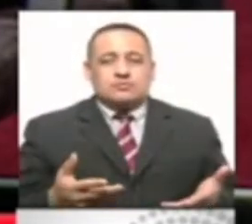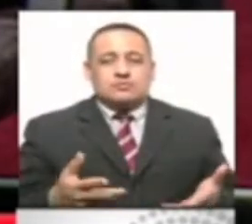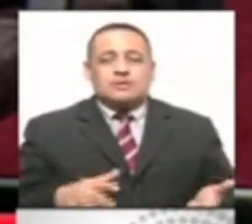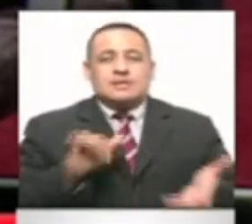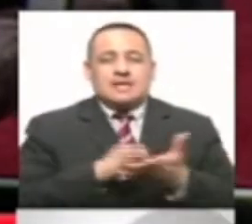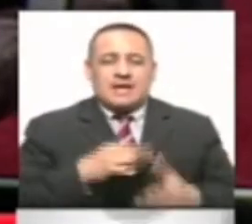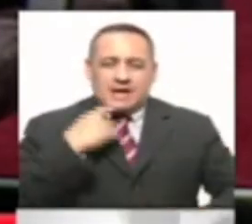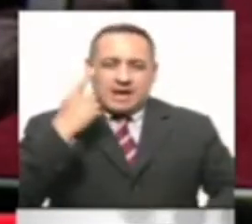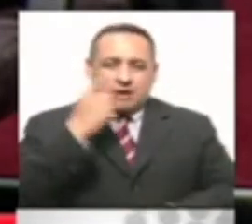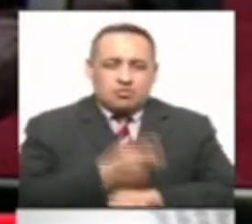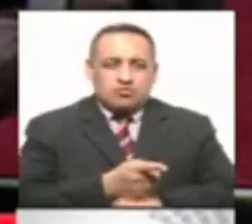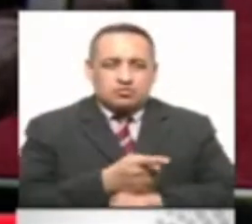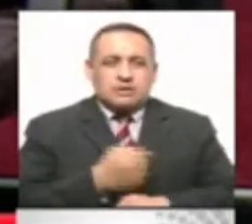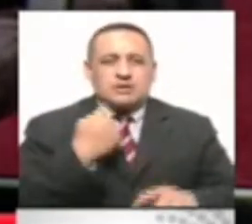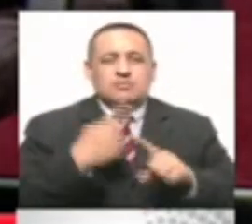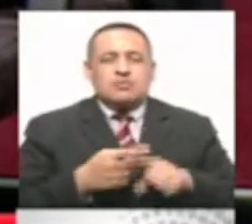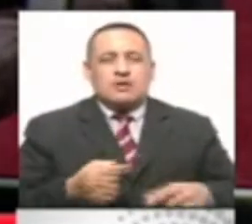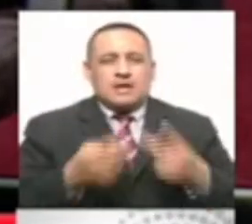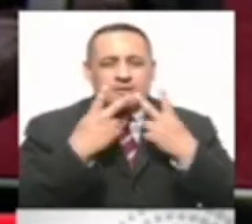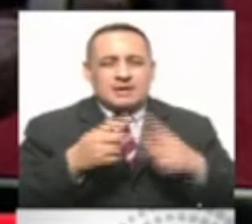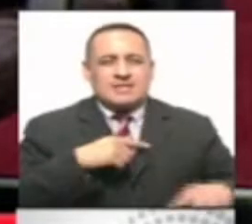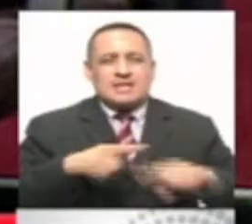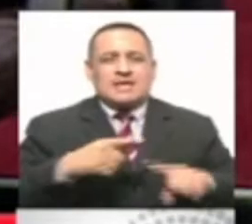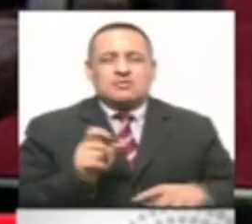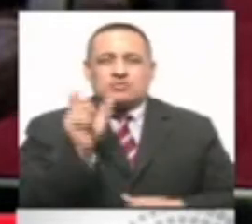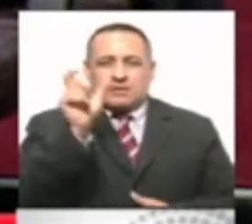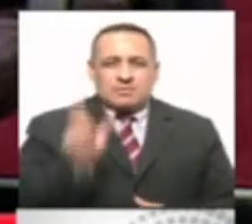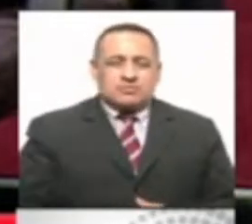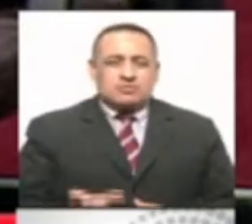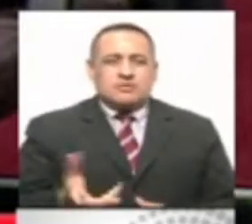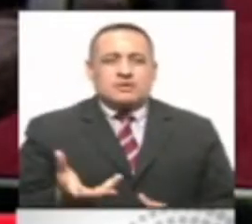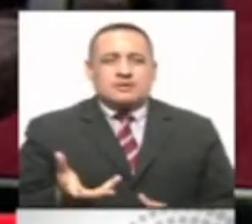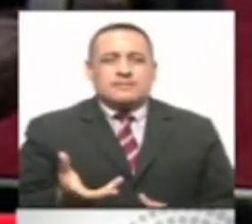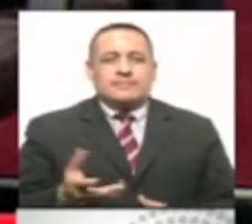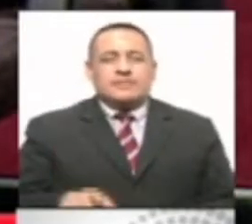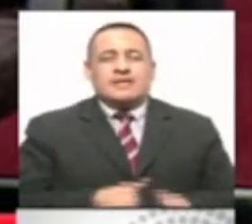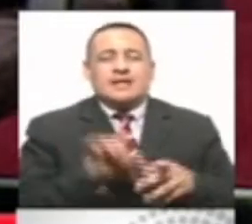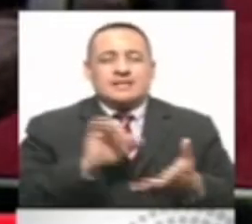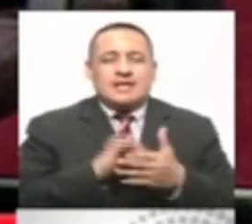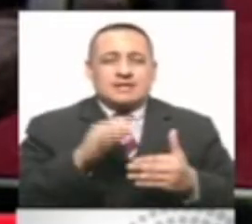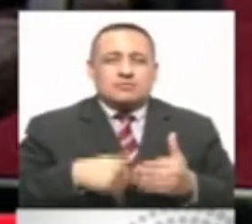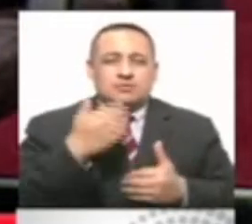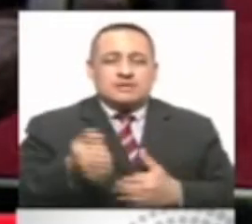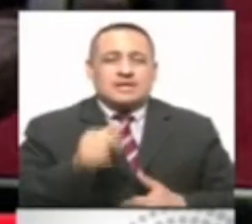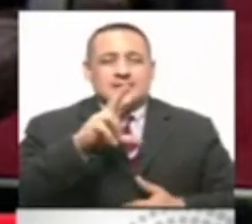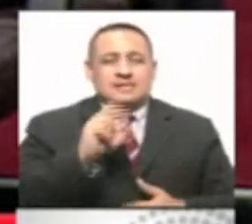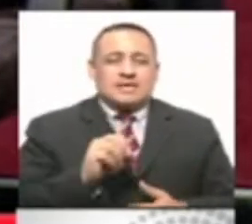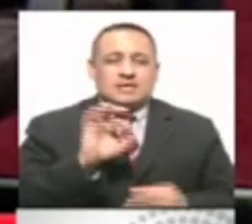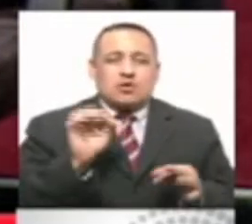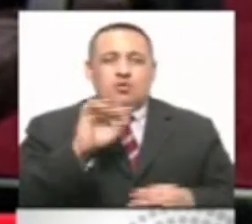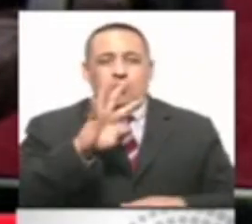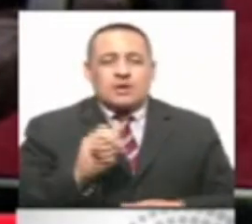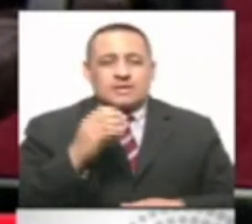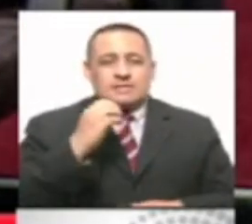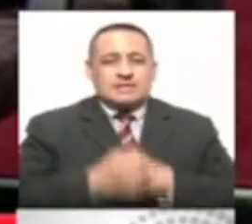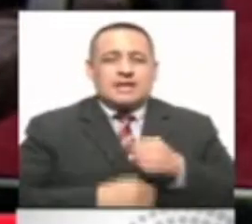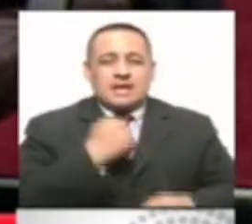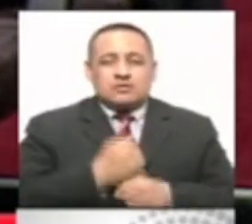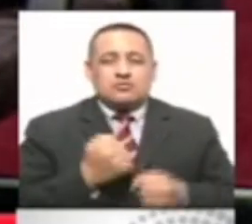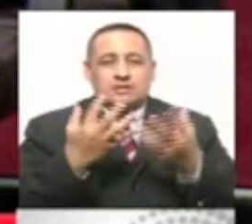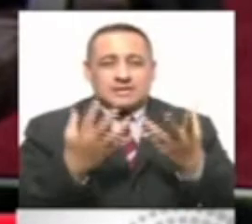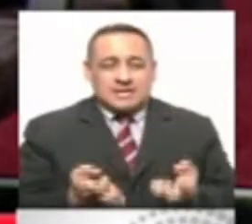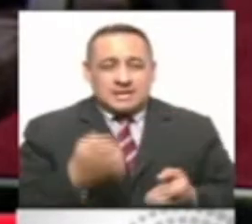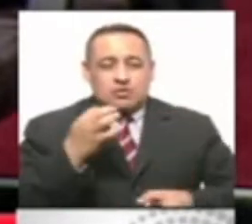que acusen por haber sido dirigente a una persona y que después de 30, 40 años quieran